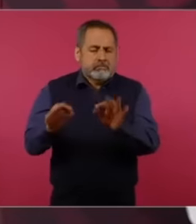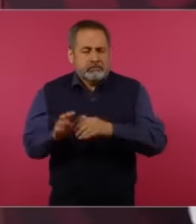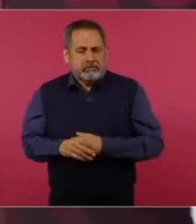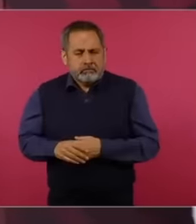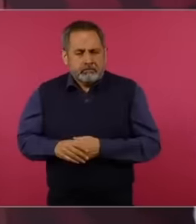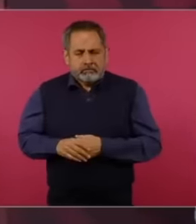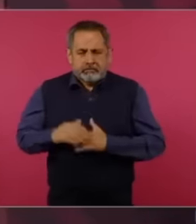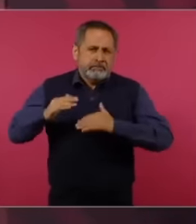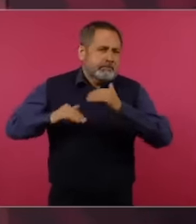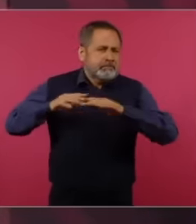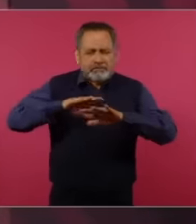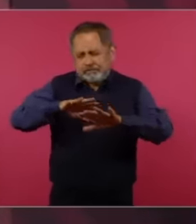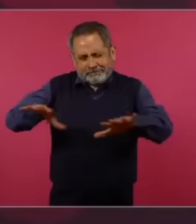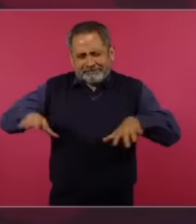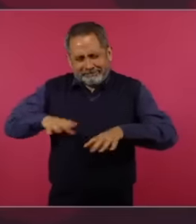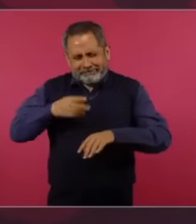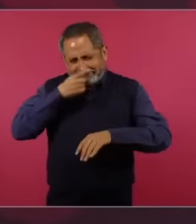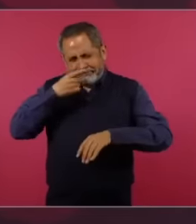mejoras públicas,